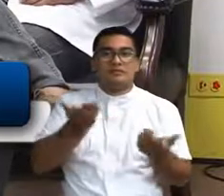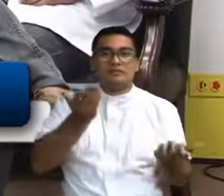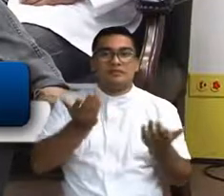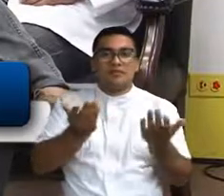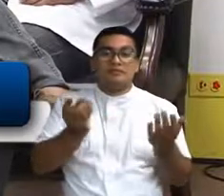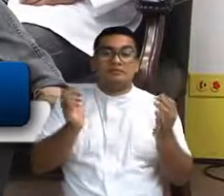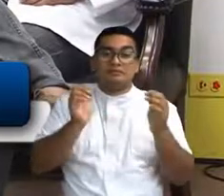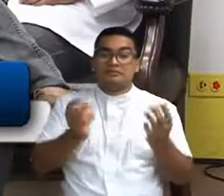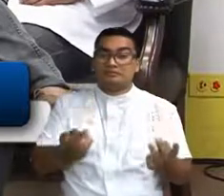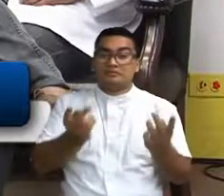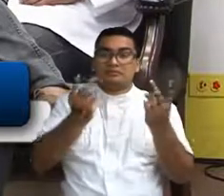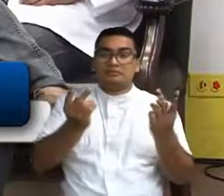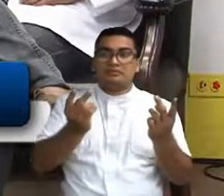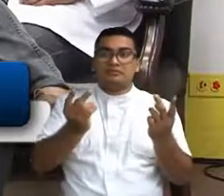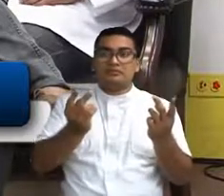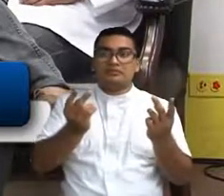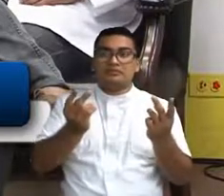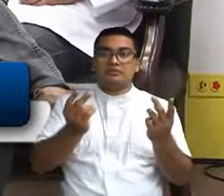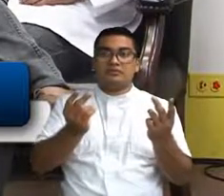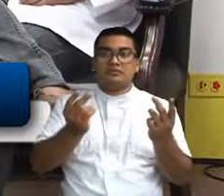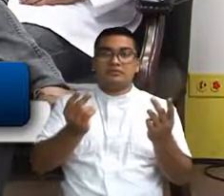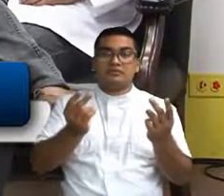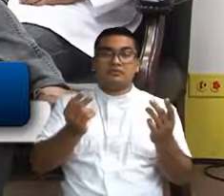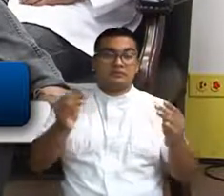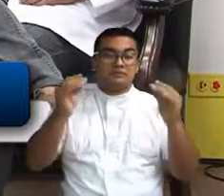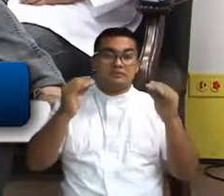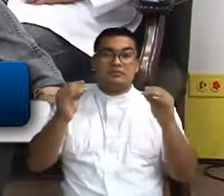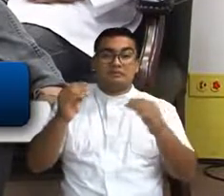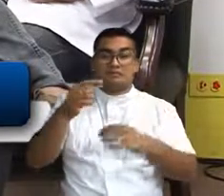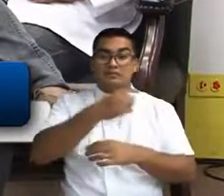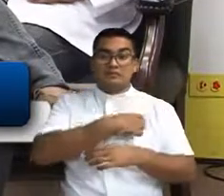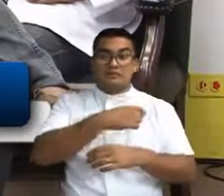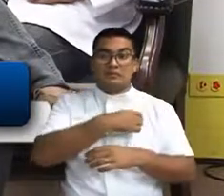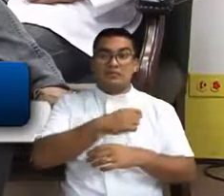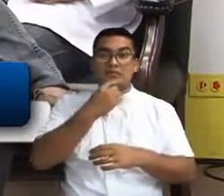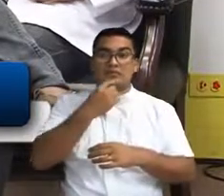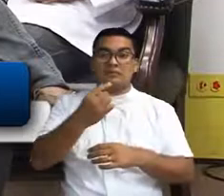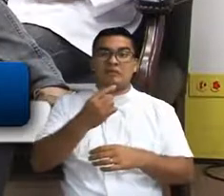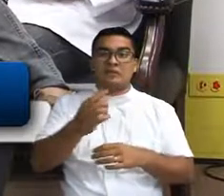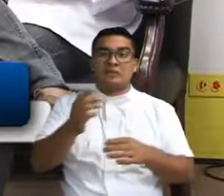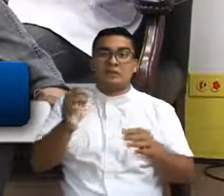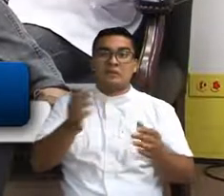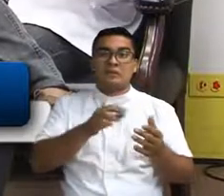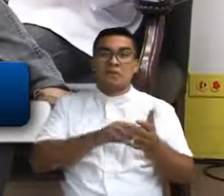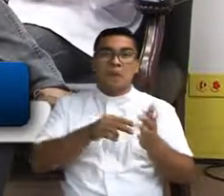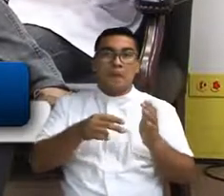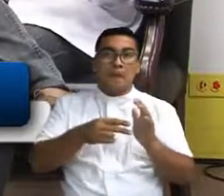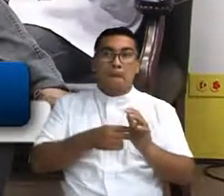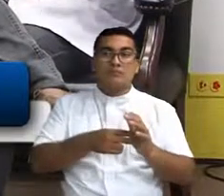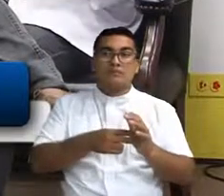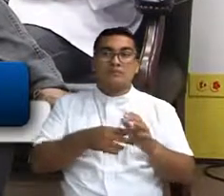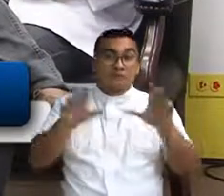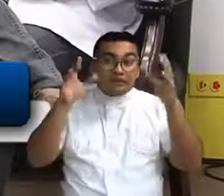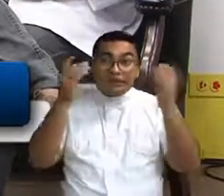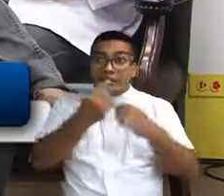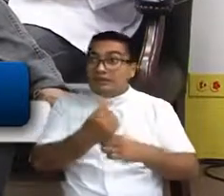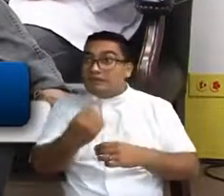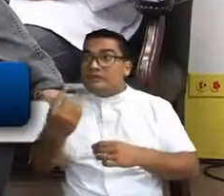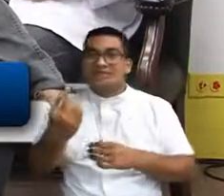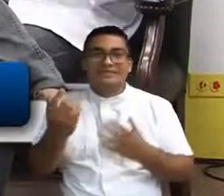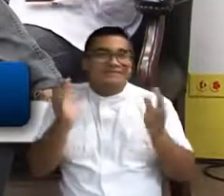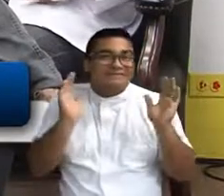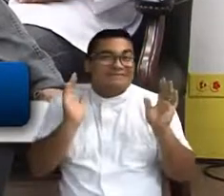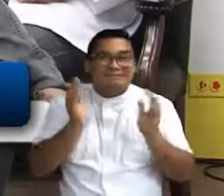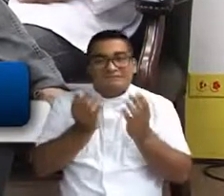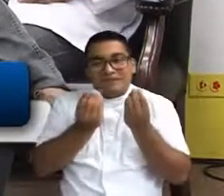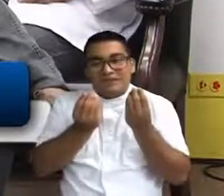estén viviendo dentro del efecto educativo, que el niño ya no lo vea como ir a clase, algo bueno, como aprender,